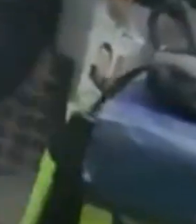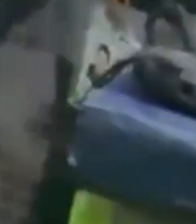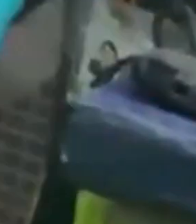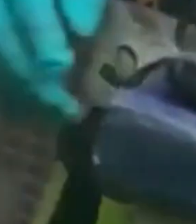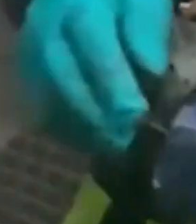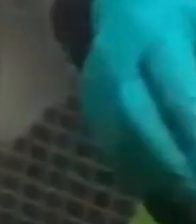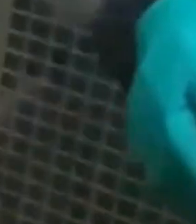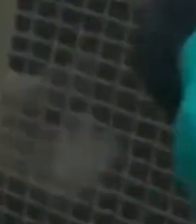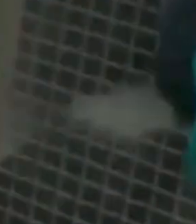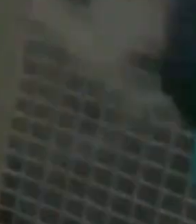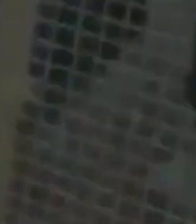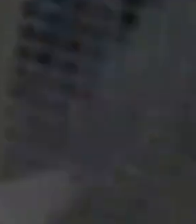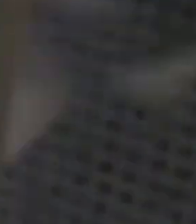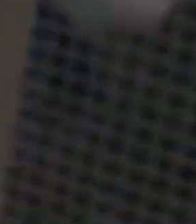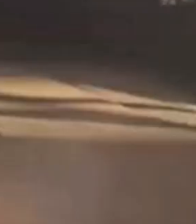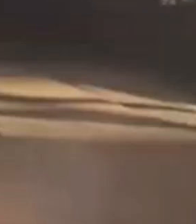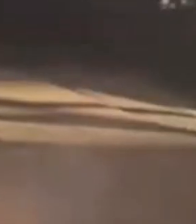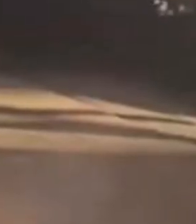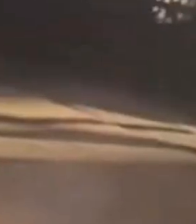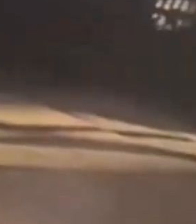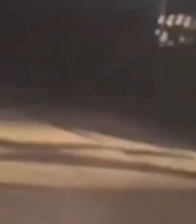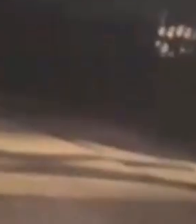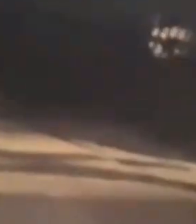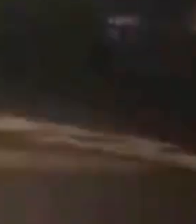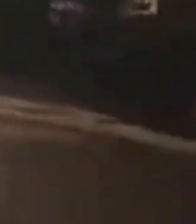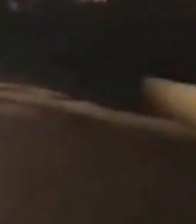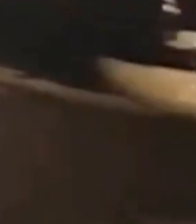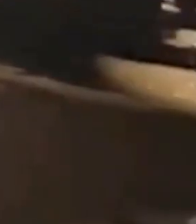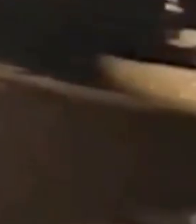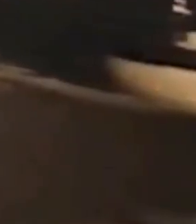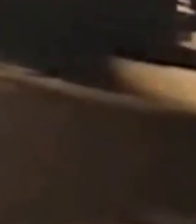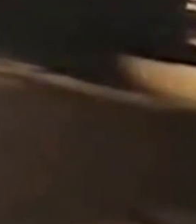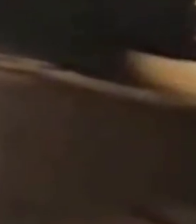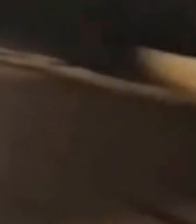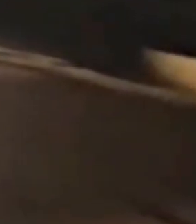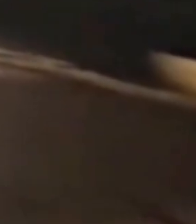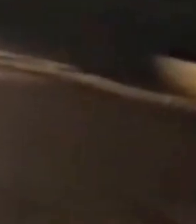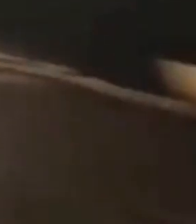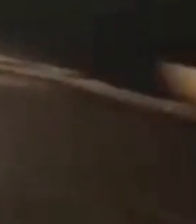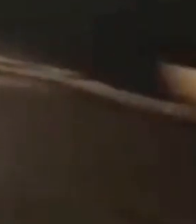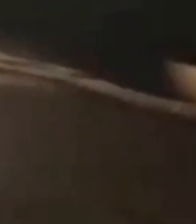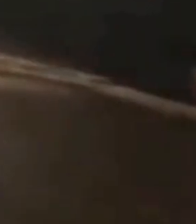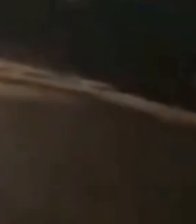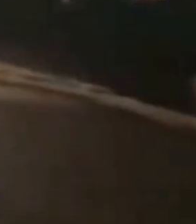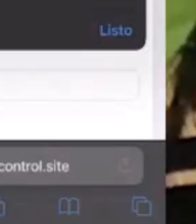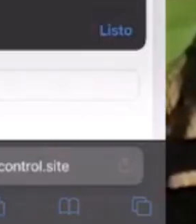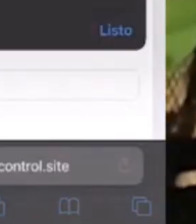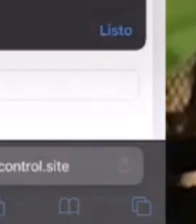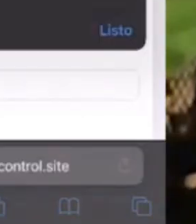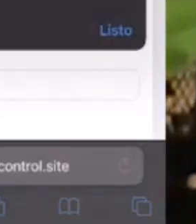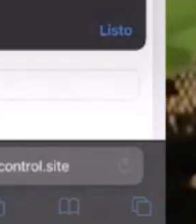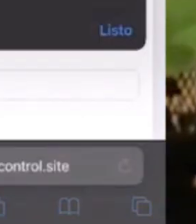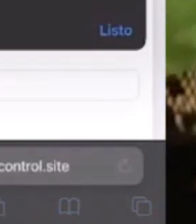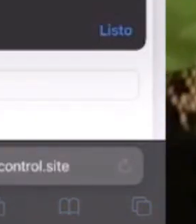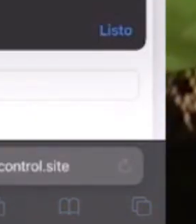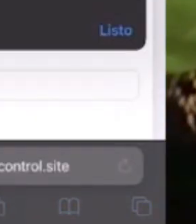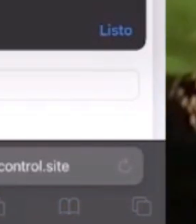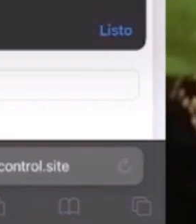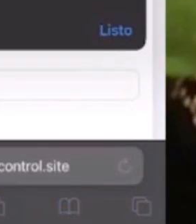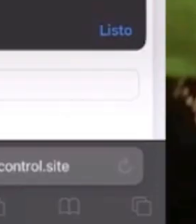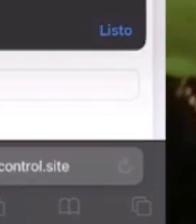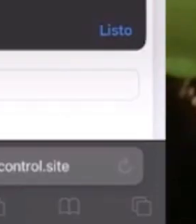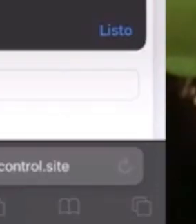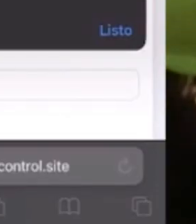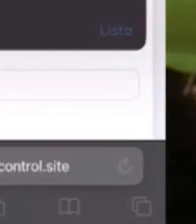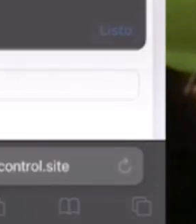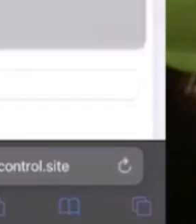ficha viva integran capacitaciones y un semáforo de riesgo actualizado al instante. Desde campo, registramos